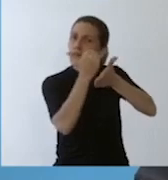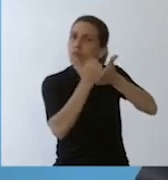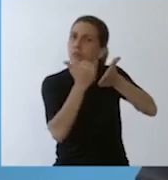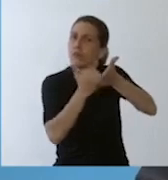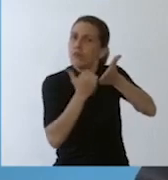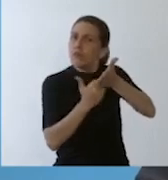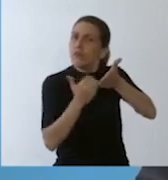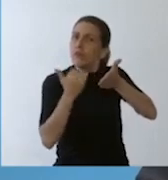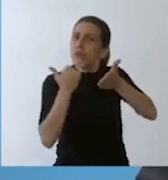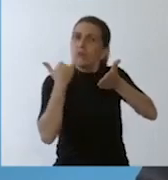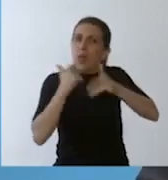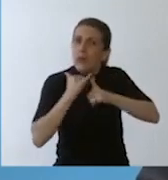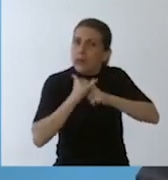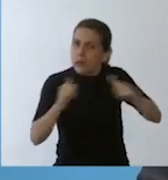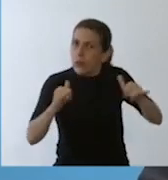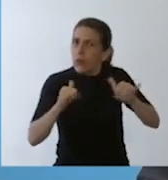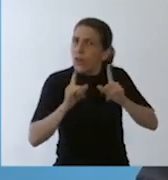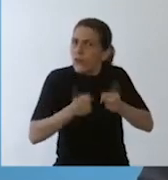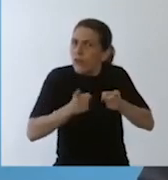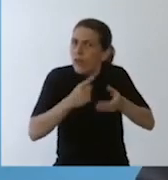anticipadas y que van a seguir siendo